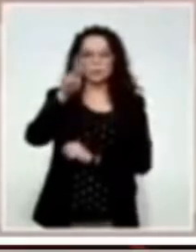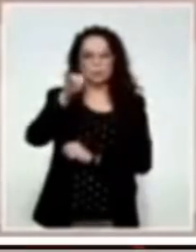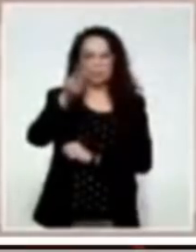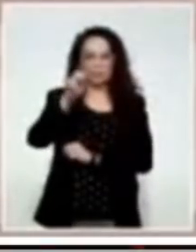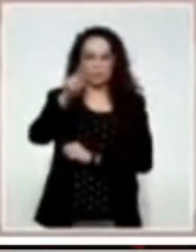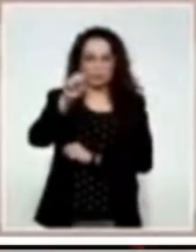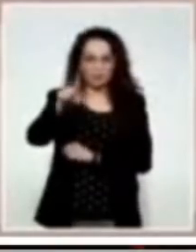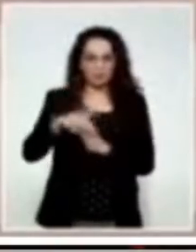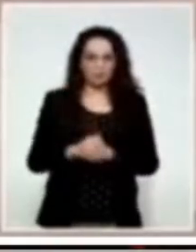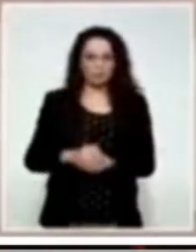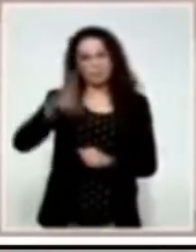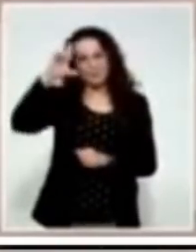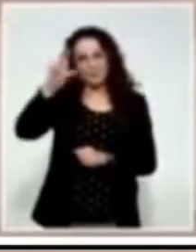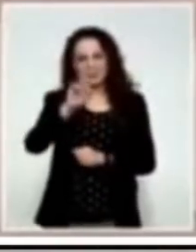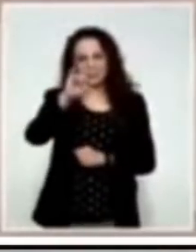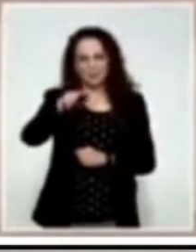Hola, Diana.